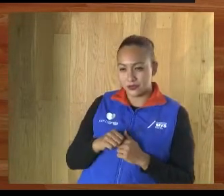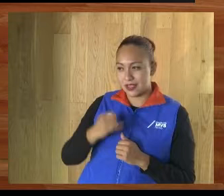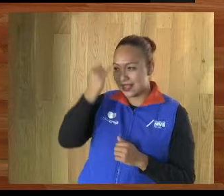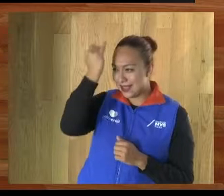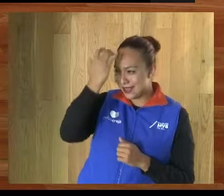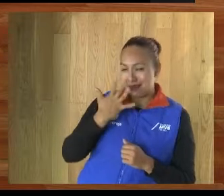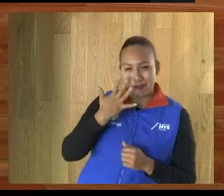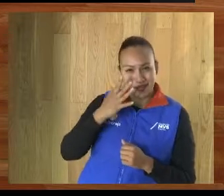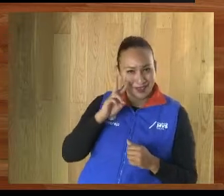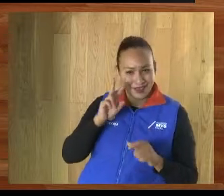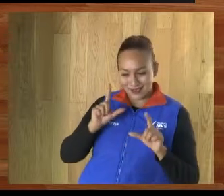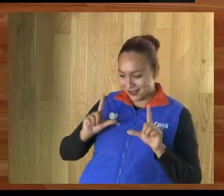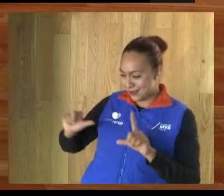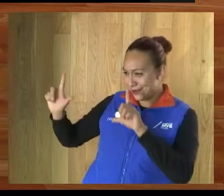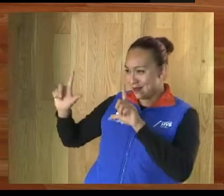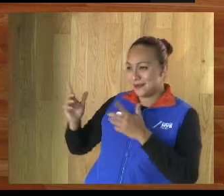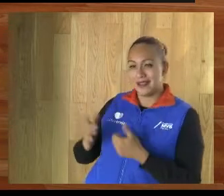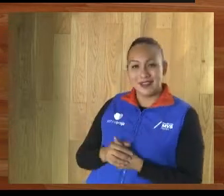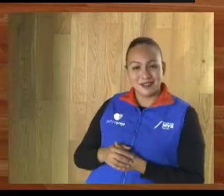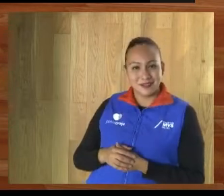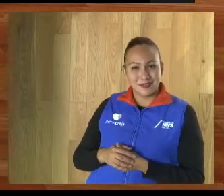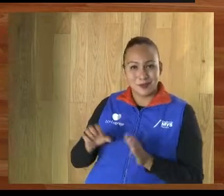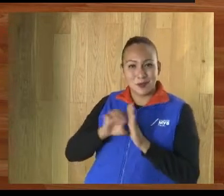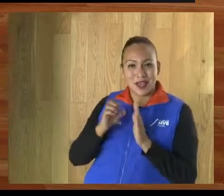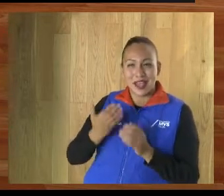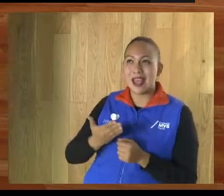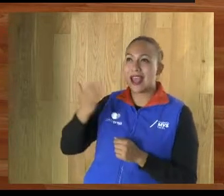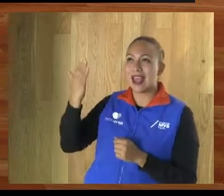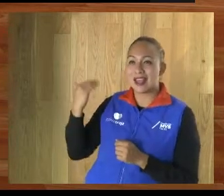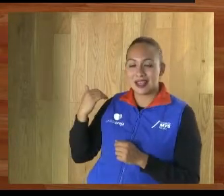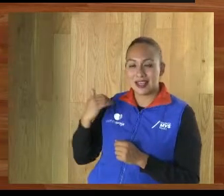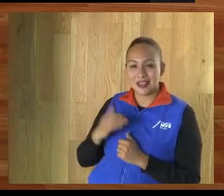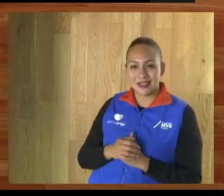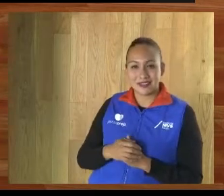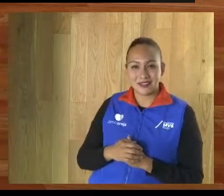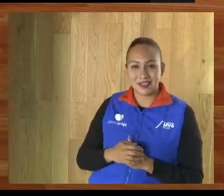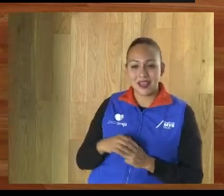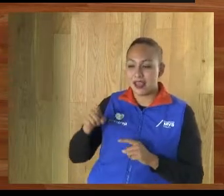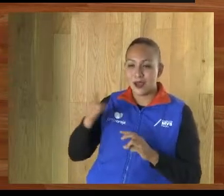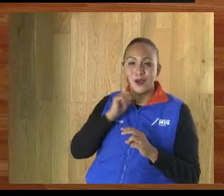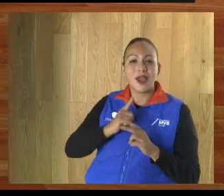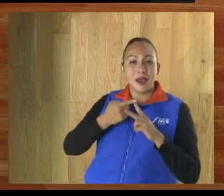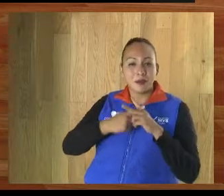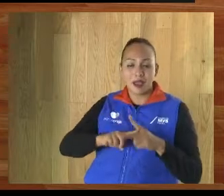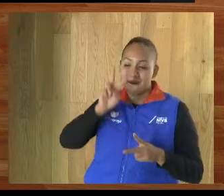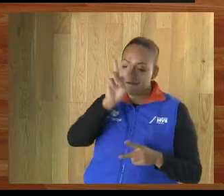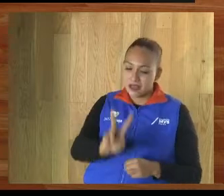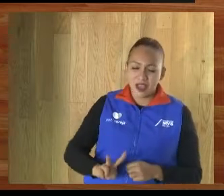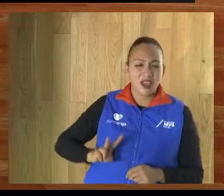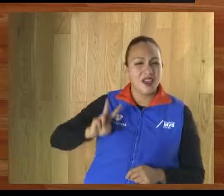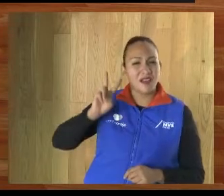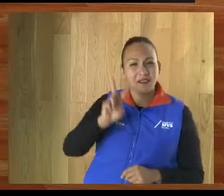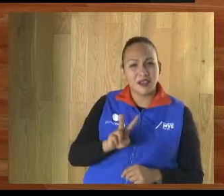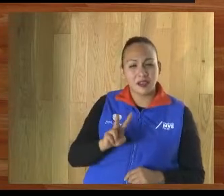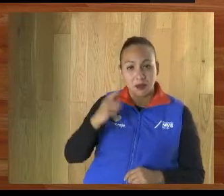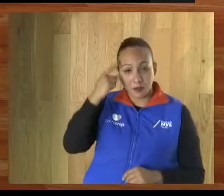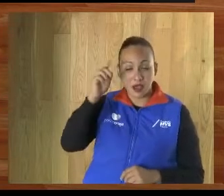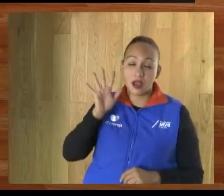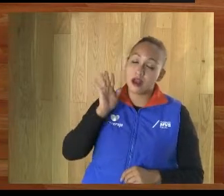imágenes pues a una Greta Thunberg cuando empezó ya sola los viernes, los viernes para el